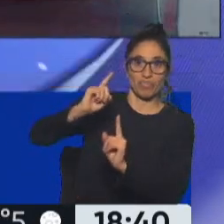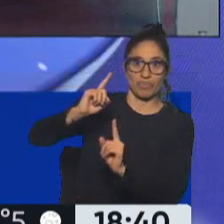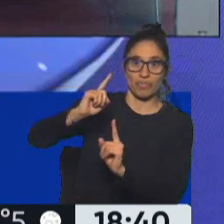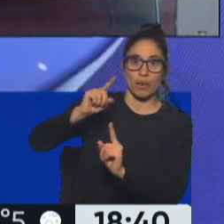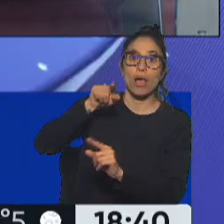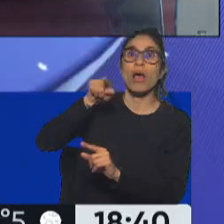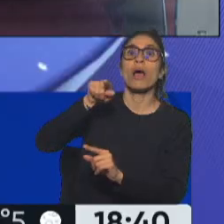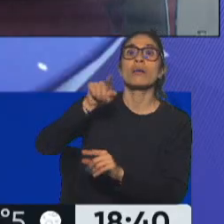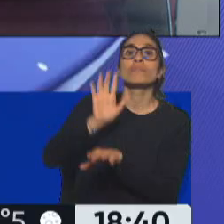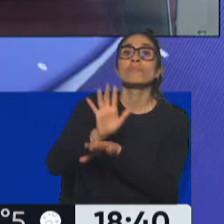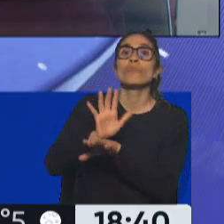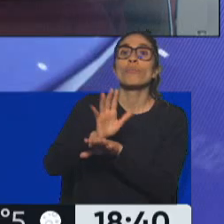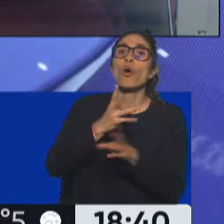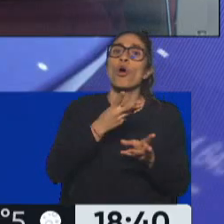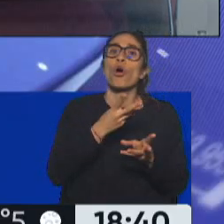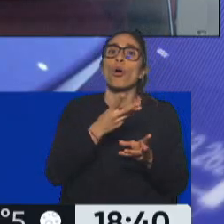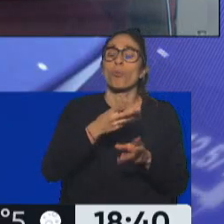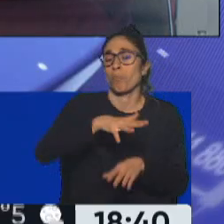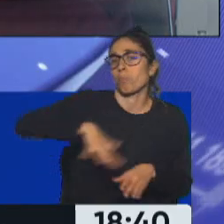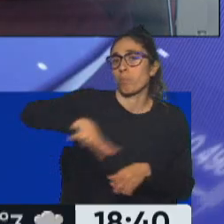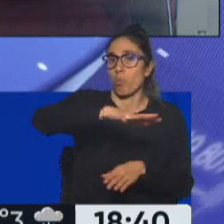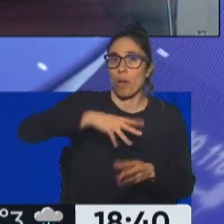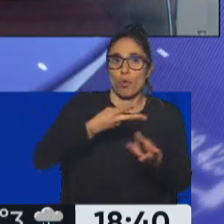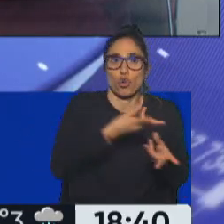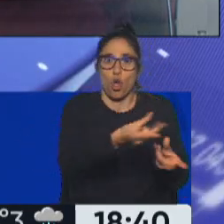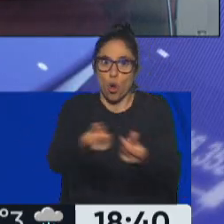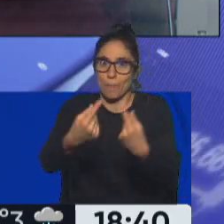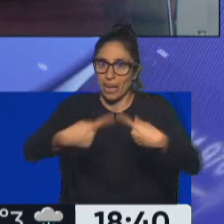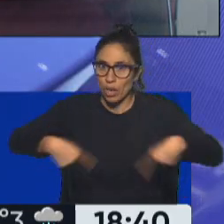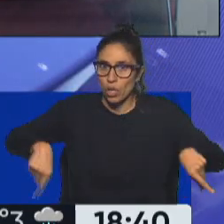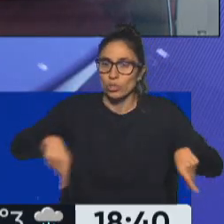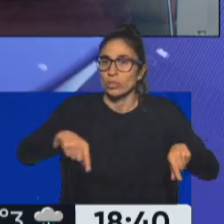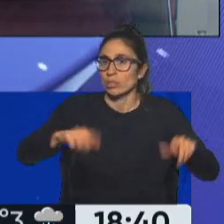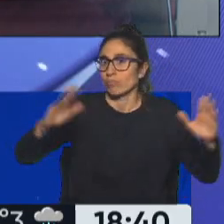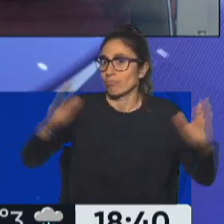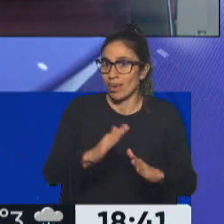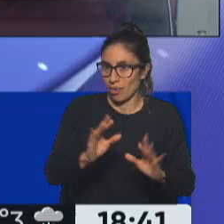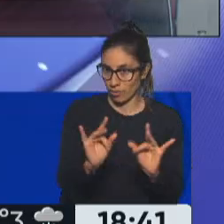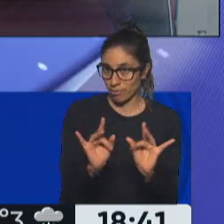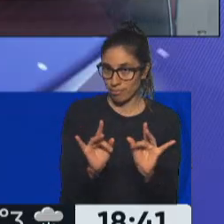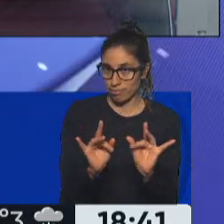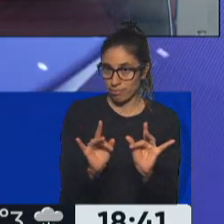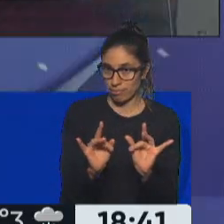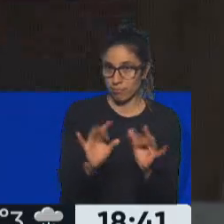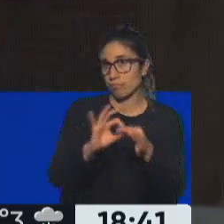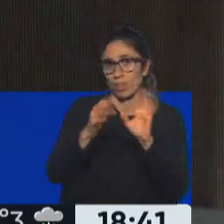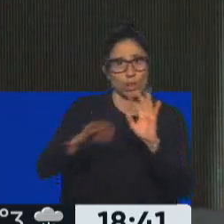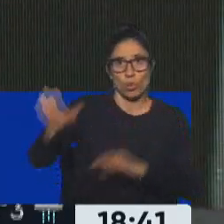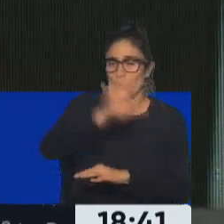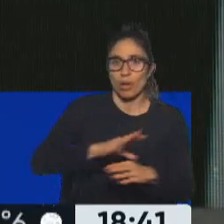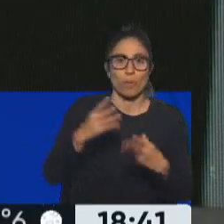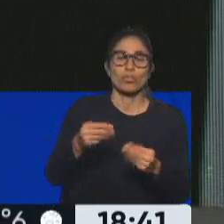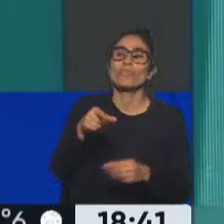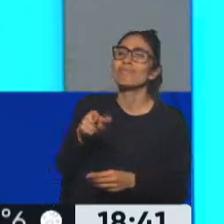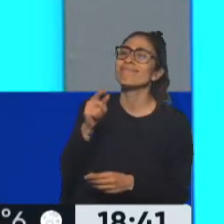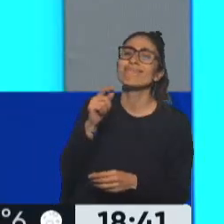compra de los sectores populares, las clases trabajadoras en Europa. Bien, el placer de siempre, Emilio. Muchas